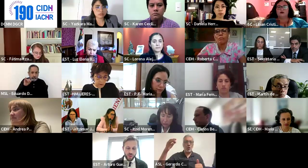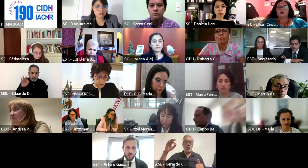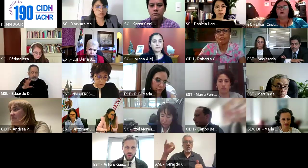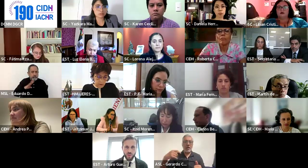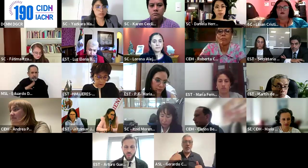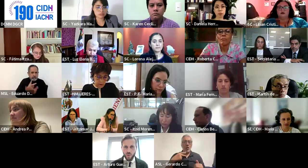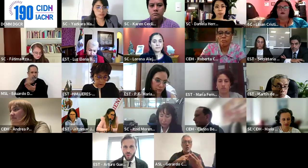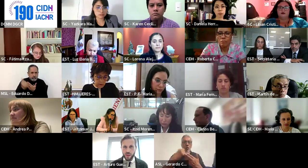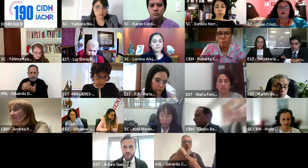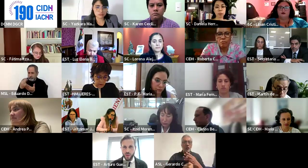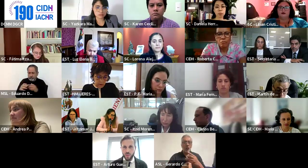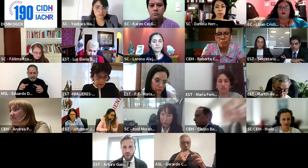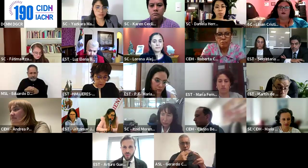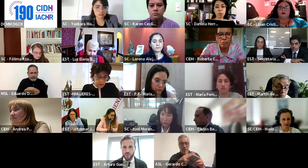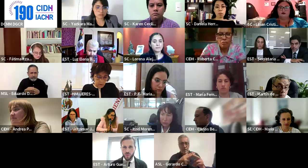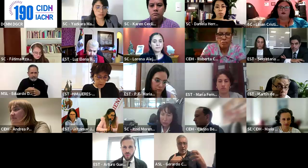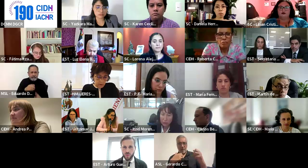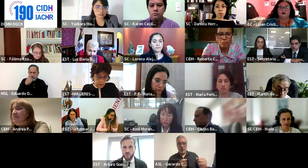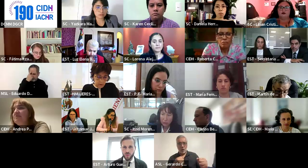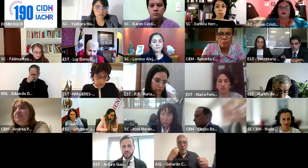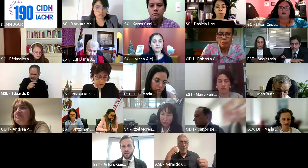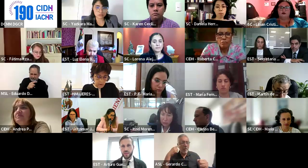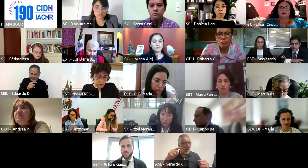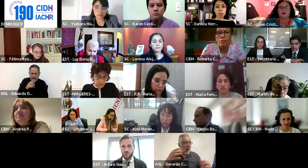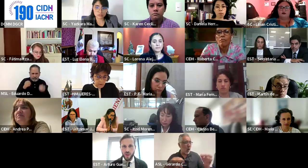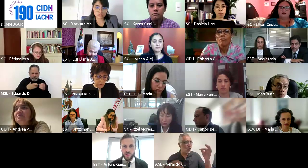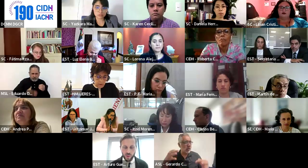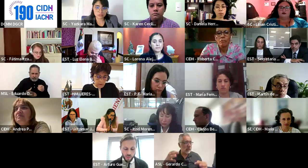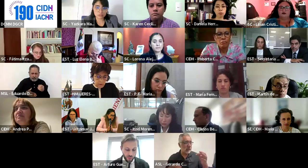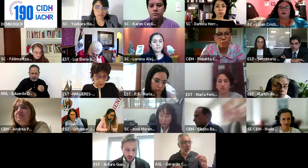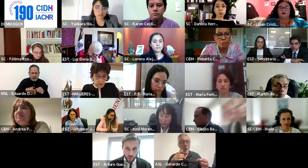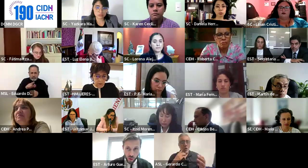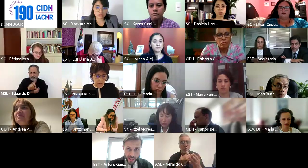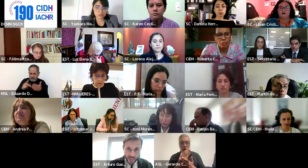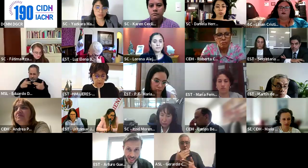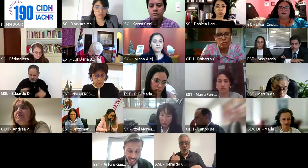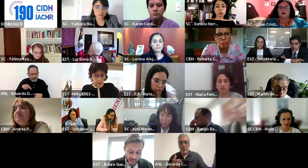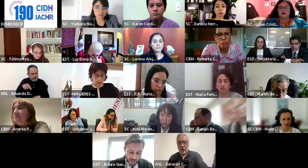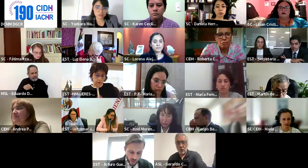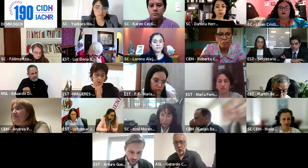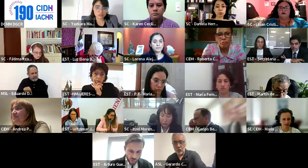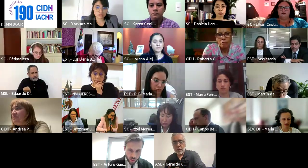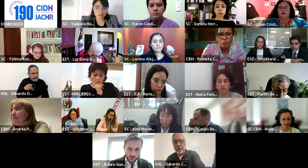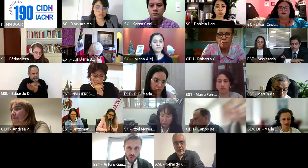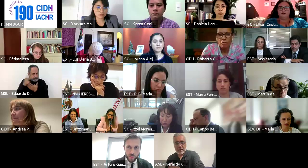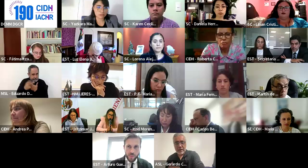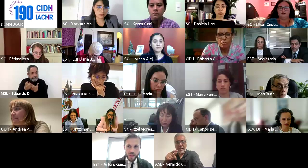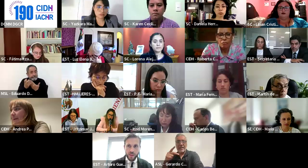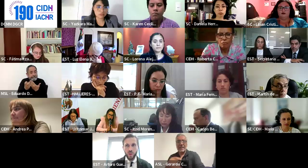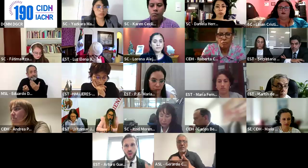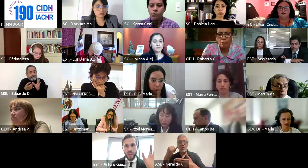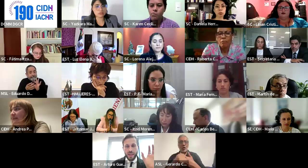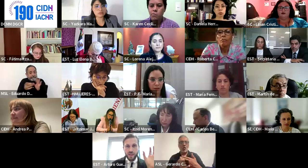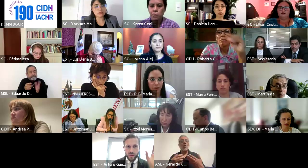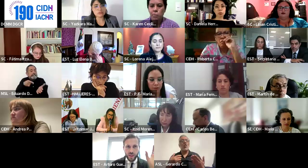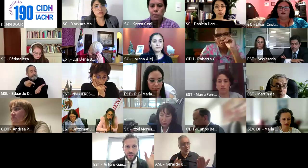proyecto que se conoce como Fortalecimiento para la Justicia por los Derechos Humanos, el proyecto Fortajus, y este proyecto nos ha